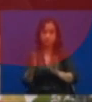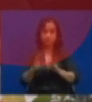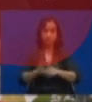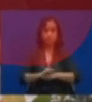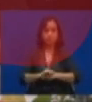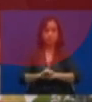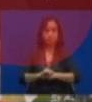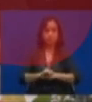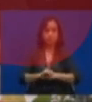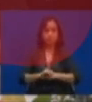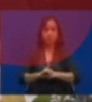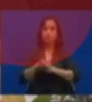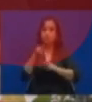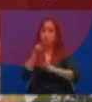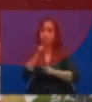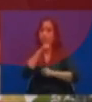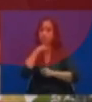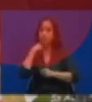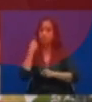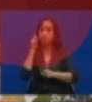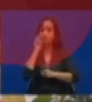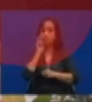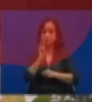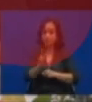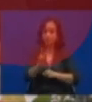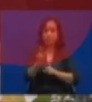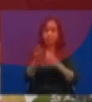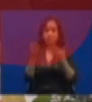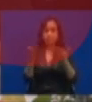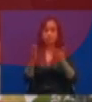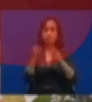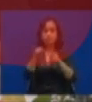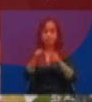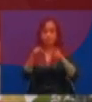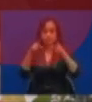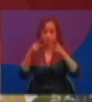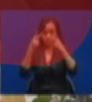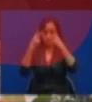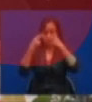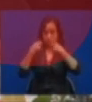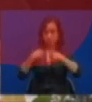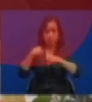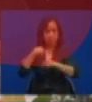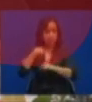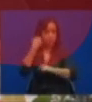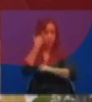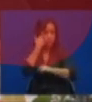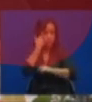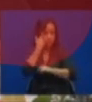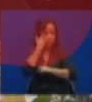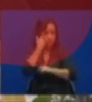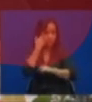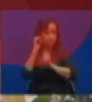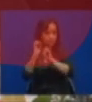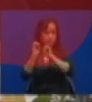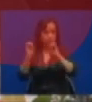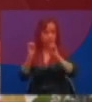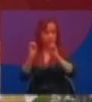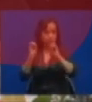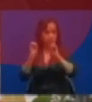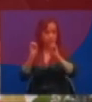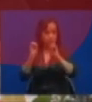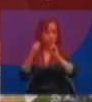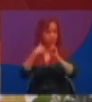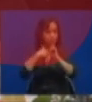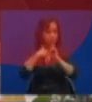hasta garantizar que el virus este no